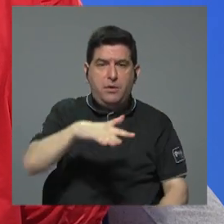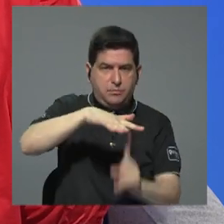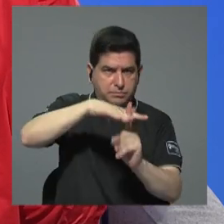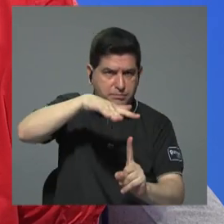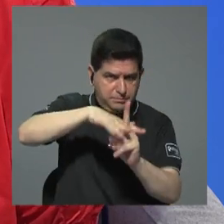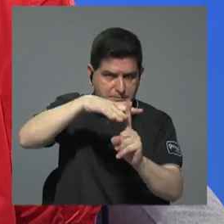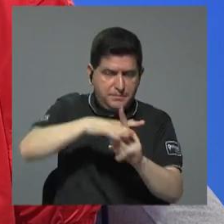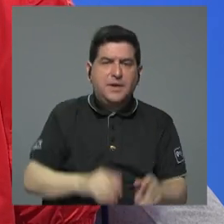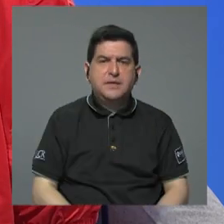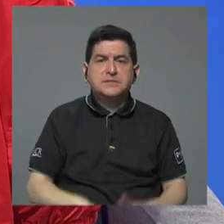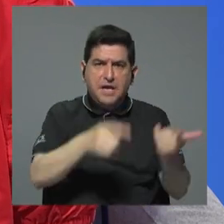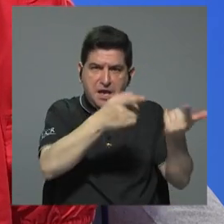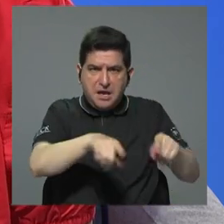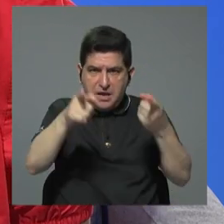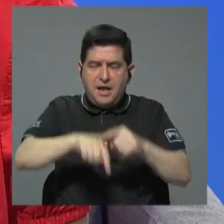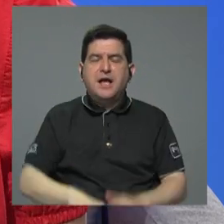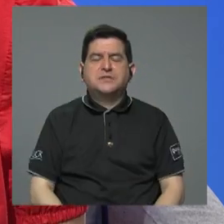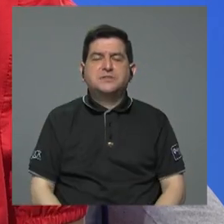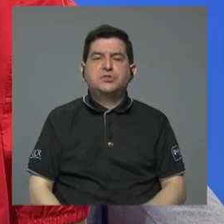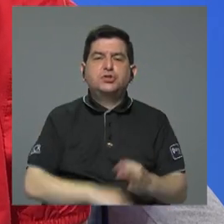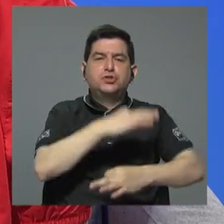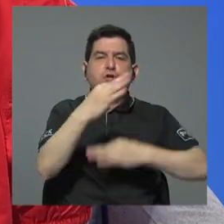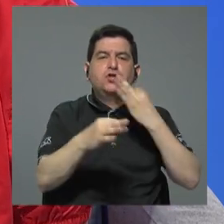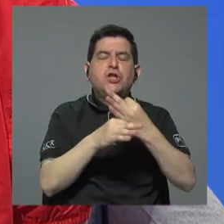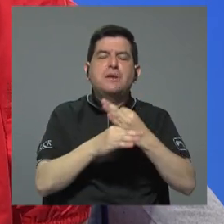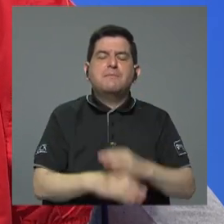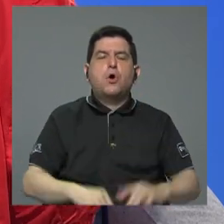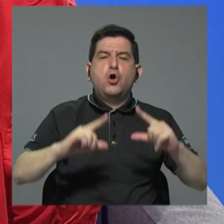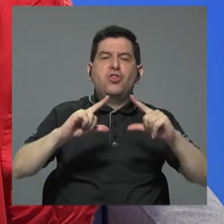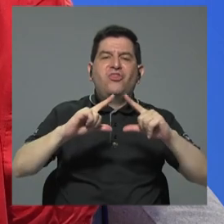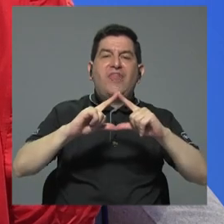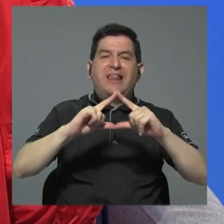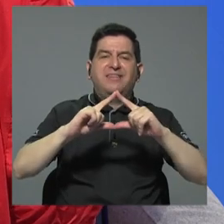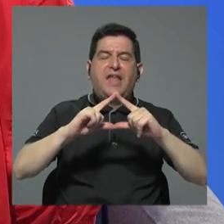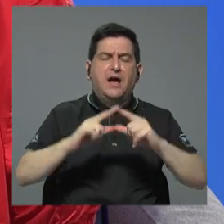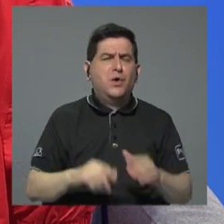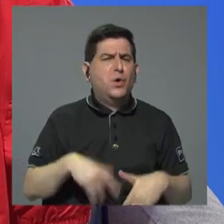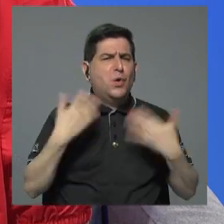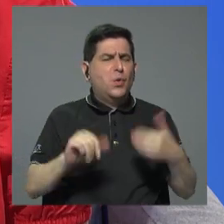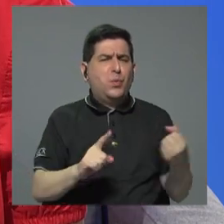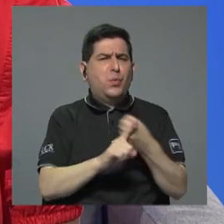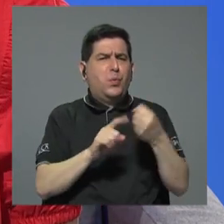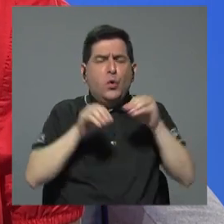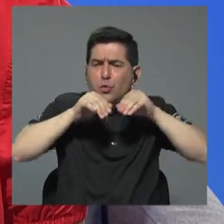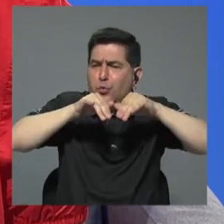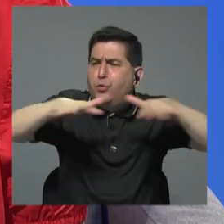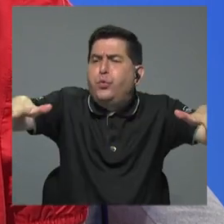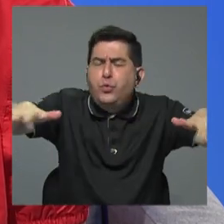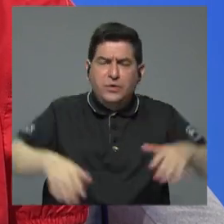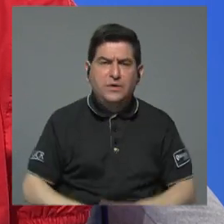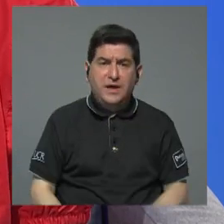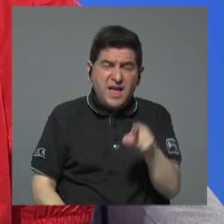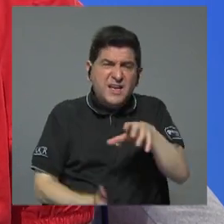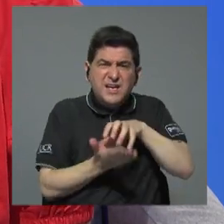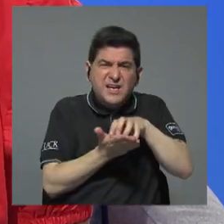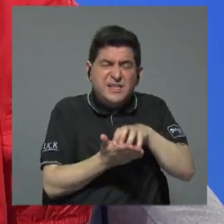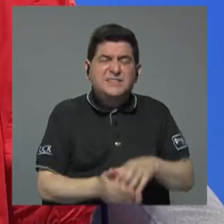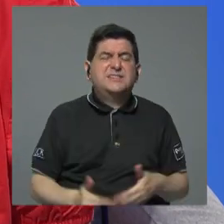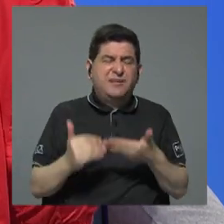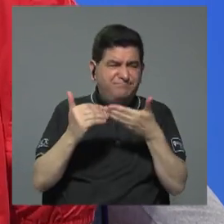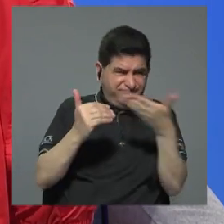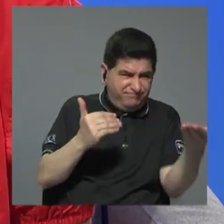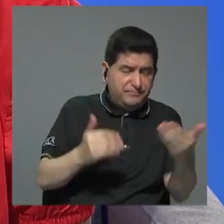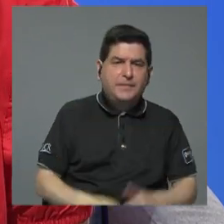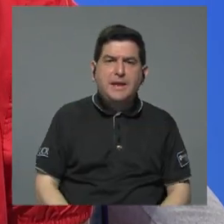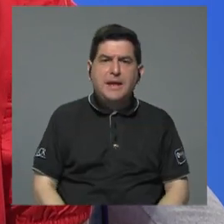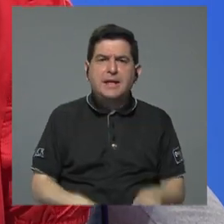es el Delta, la variante Delta, pues ha sido muy agresiva y muy contagiosa. Esa incertidumbre es otro elemento. La